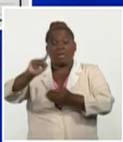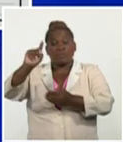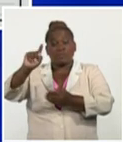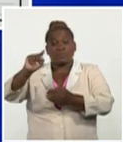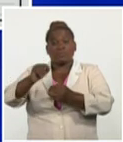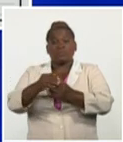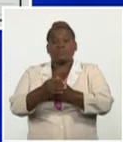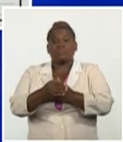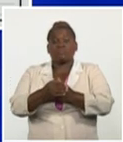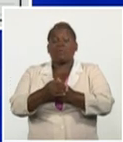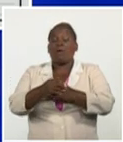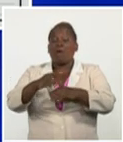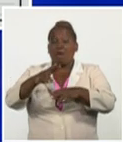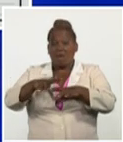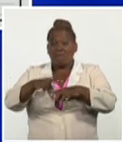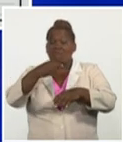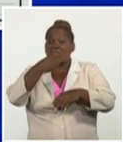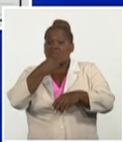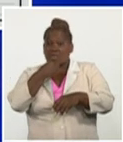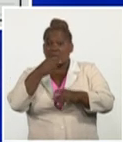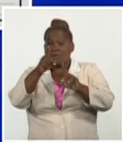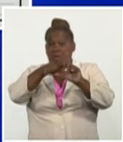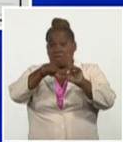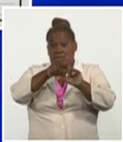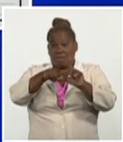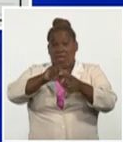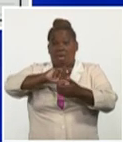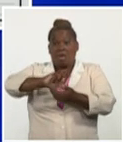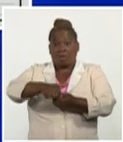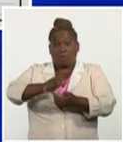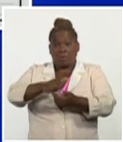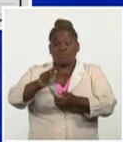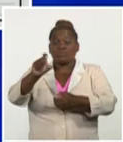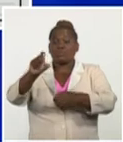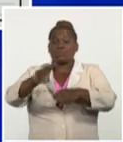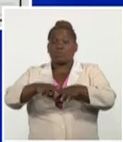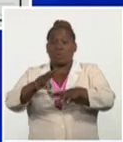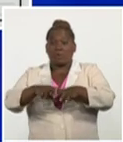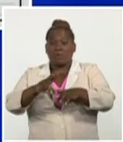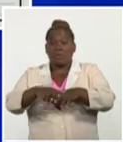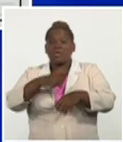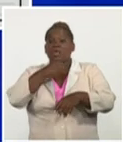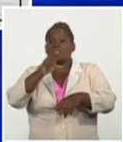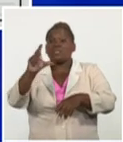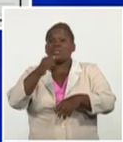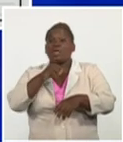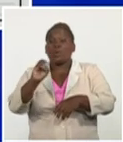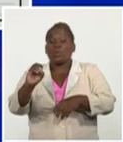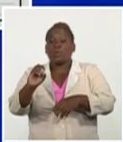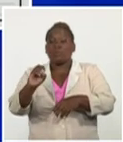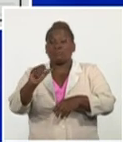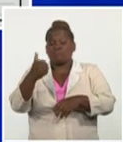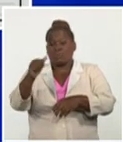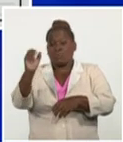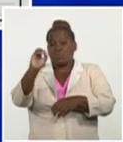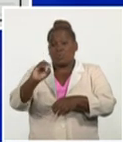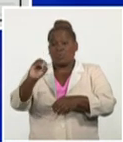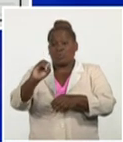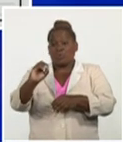La Habana Vieja, Regla, Arroyo Naranjo, Centro Habana, Cerro y 10 de octubre, con las tasas más